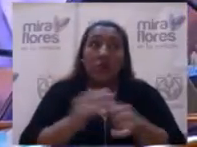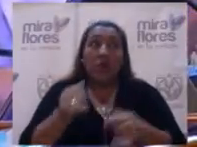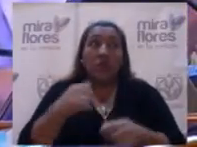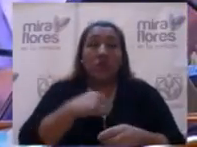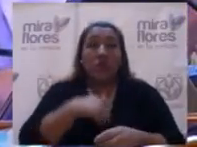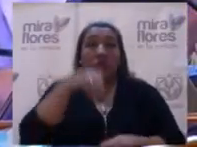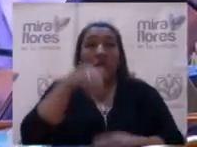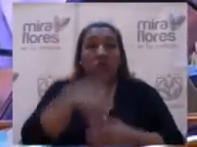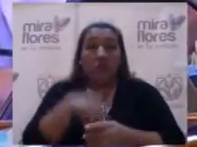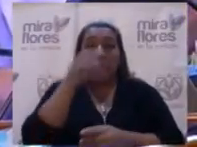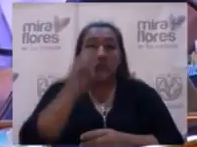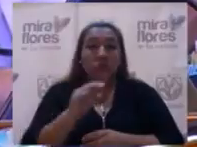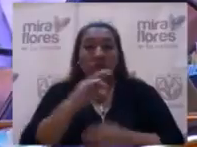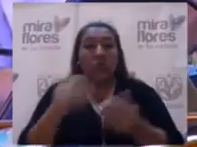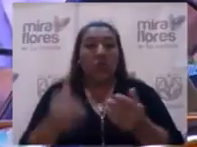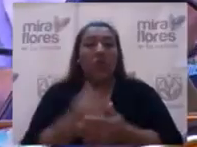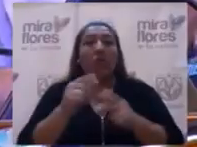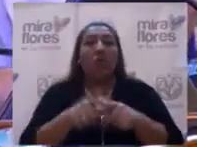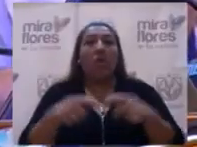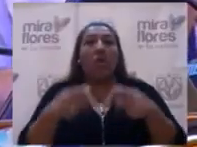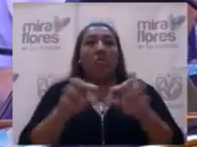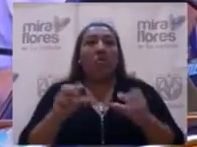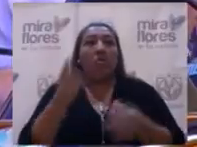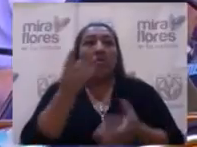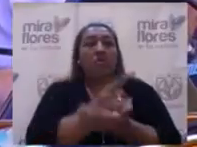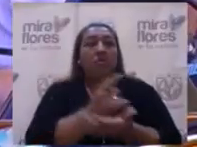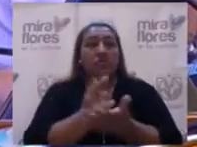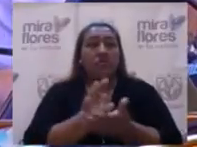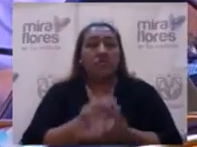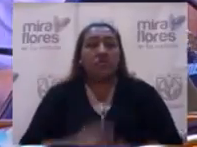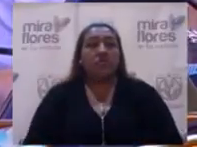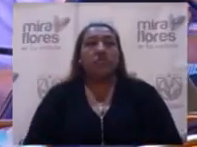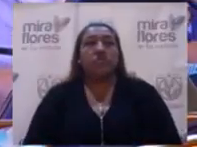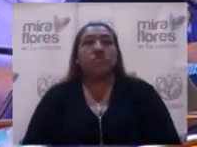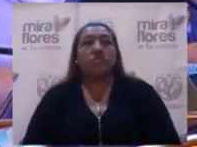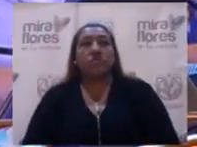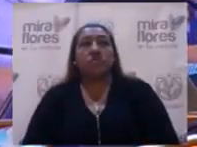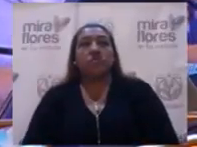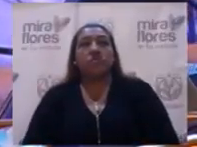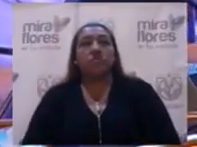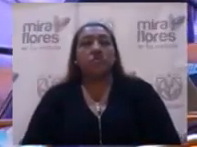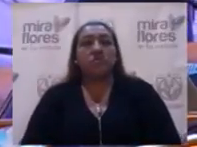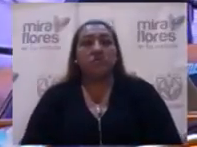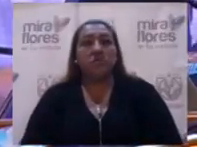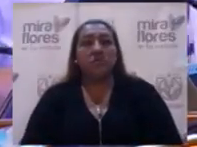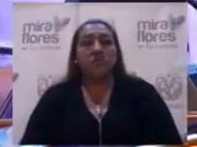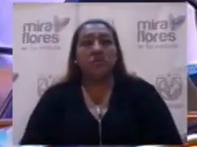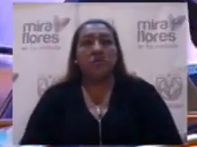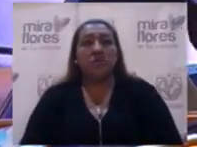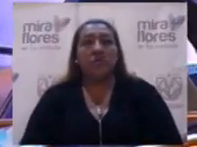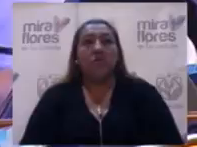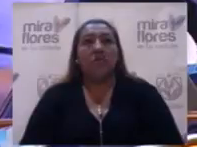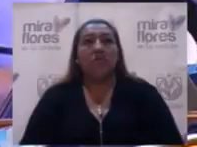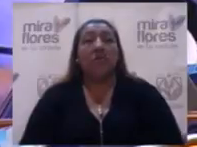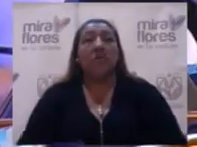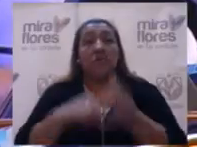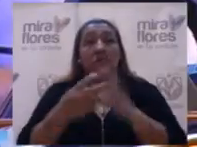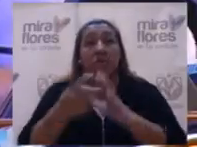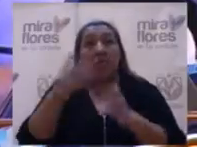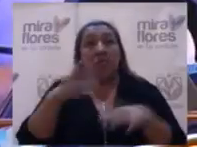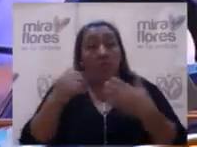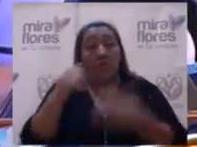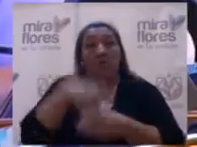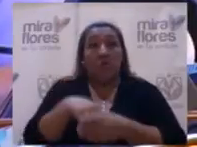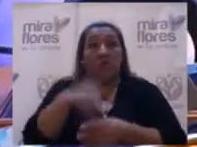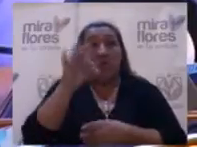por la inhabilitación de los pocos espacios públicos de estacionamiento que quedan en las calles. La ordenanza que así lo dispone y que va a ser votada y de seguro va a